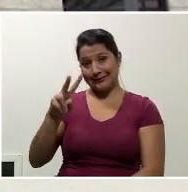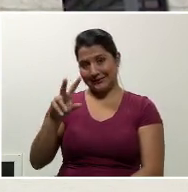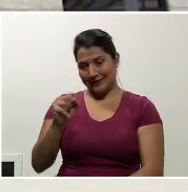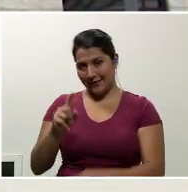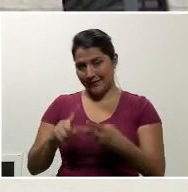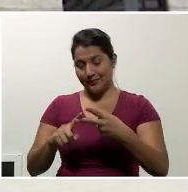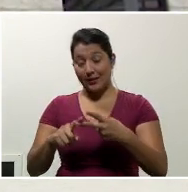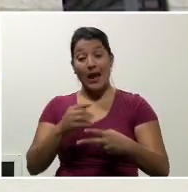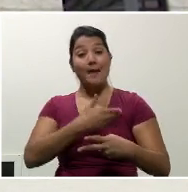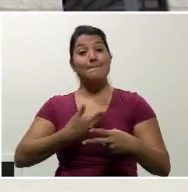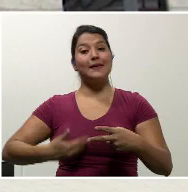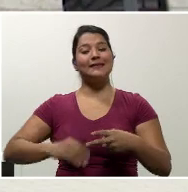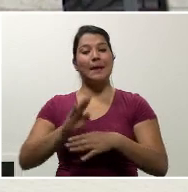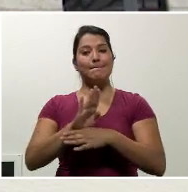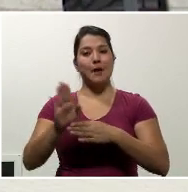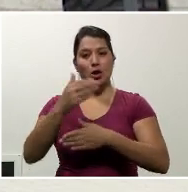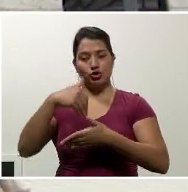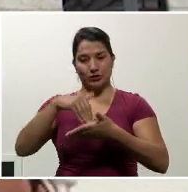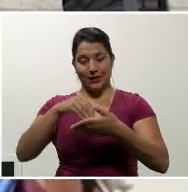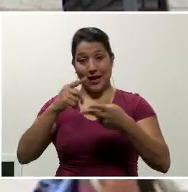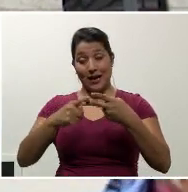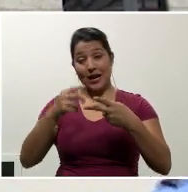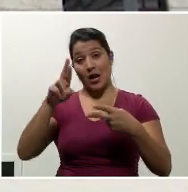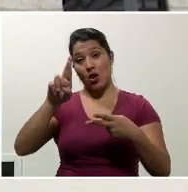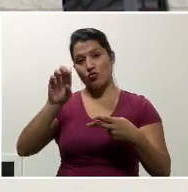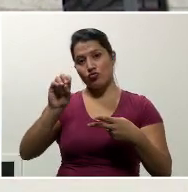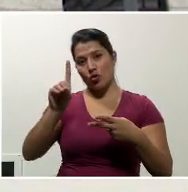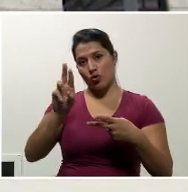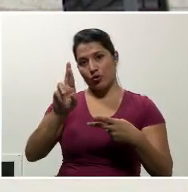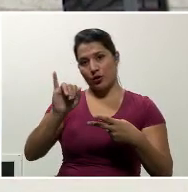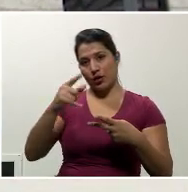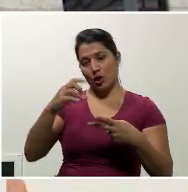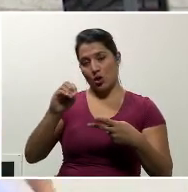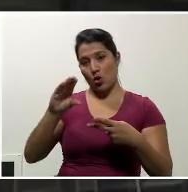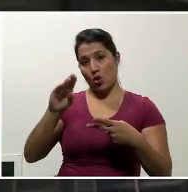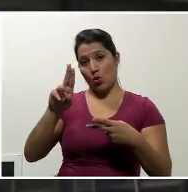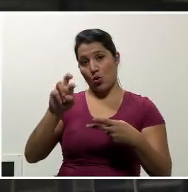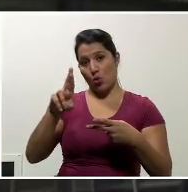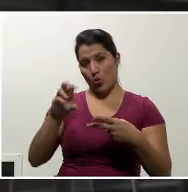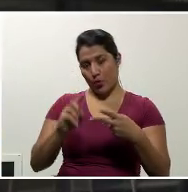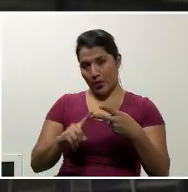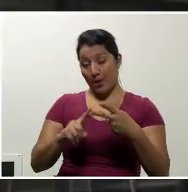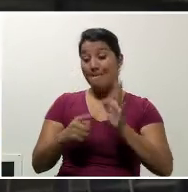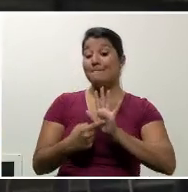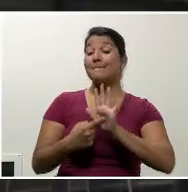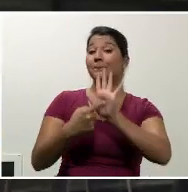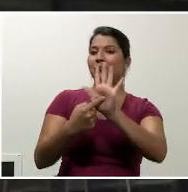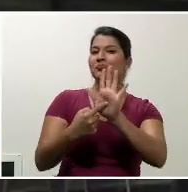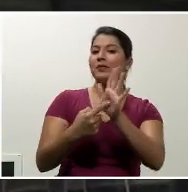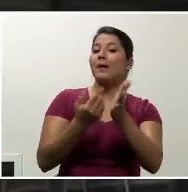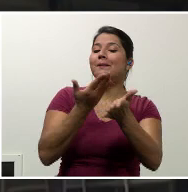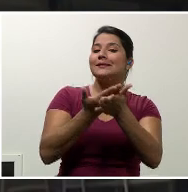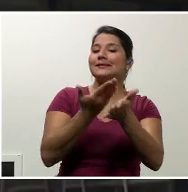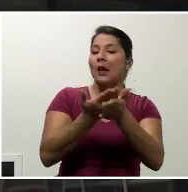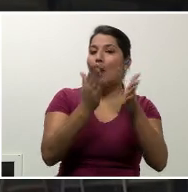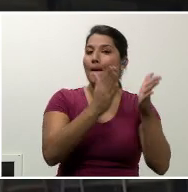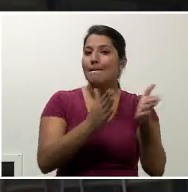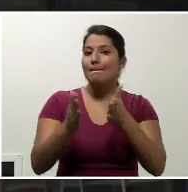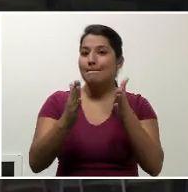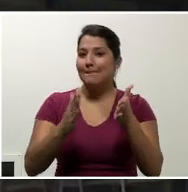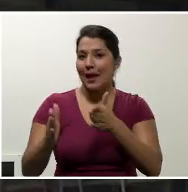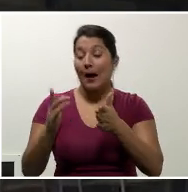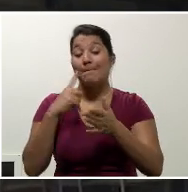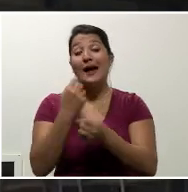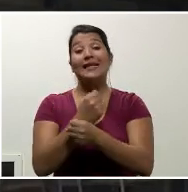al mercado bursátil el plan de endeudamiento interno del gobierno central y del banco para el primer semestre del 2020.